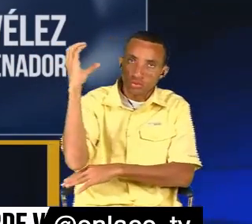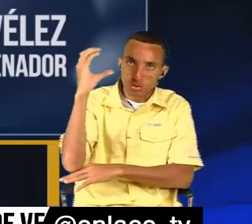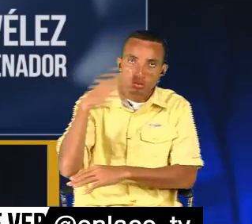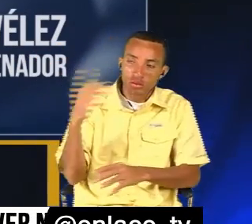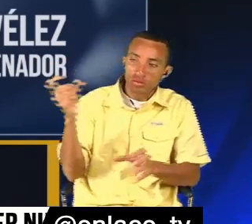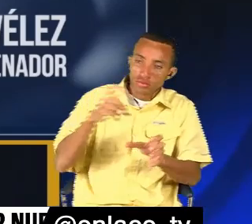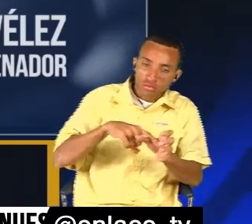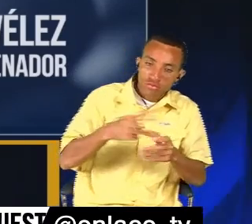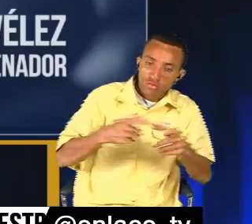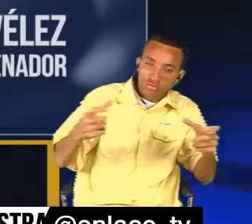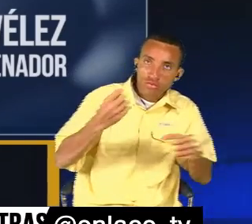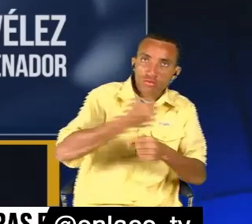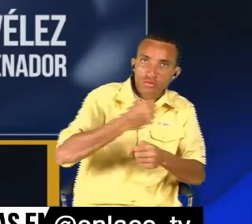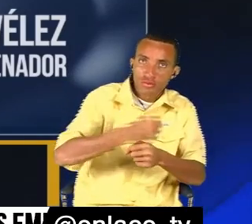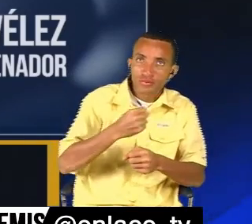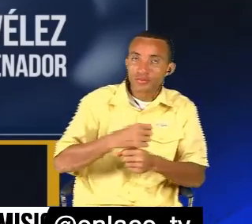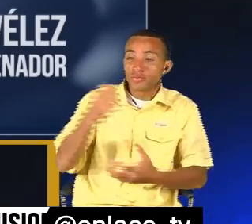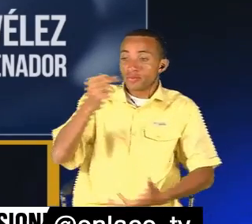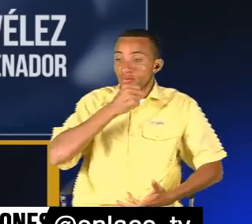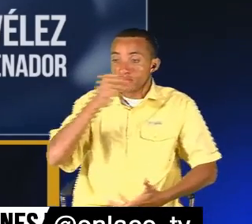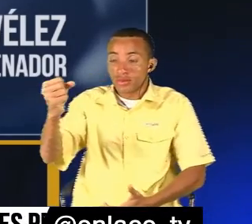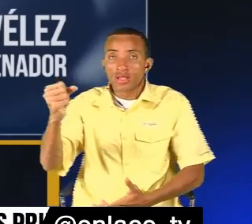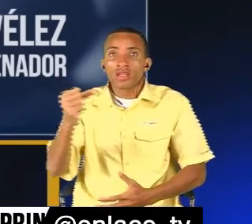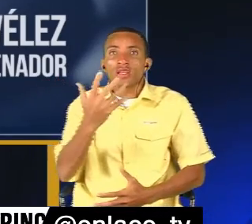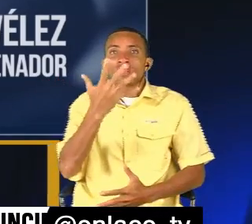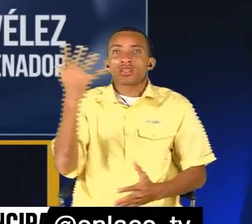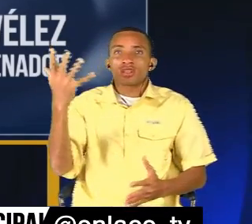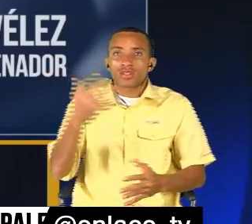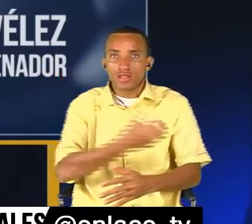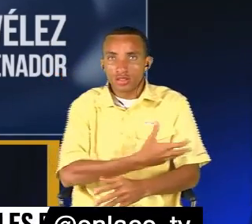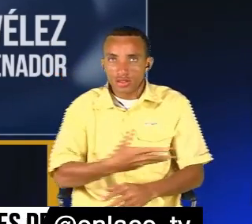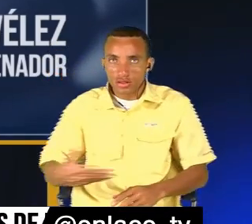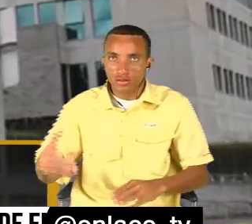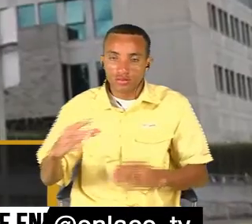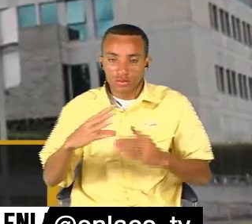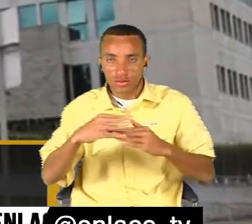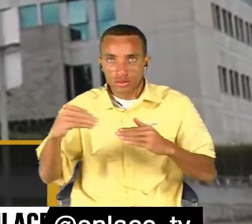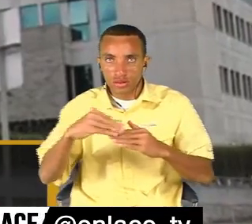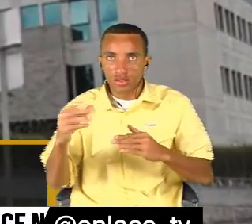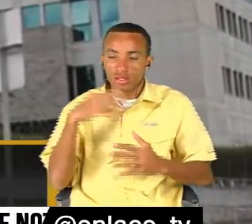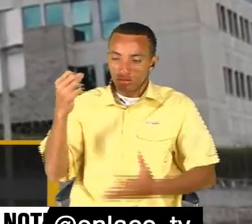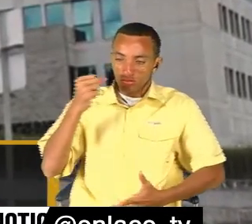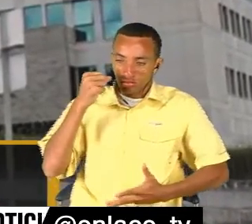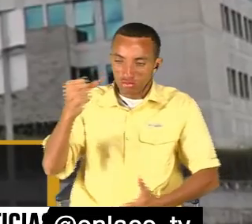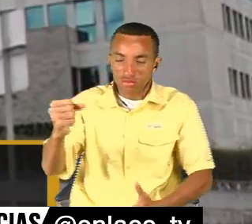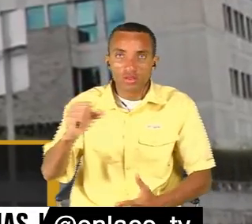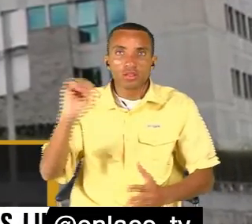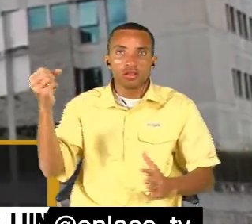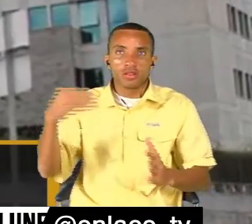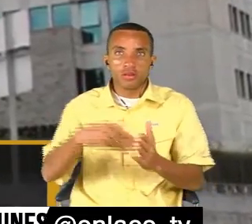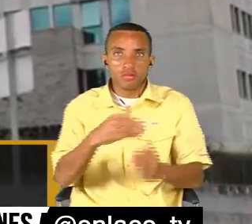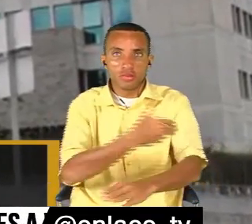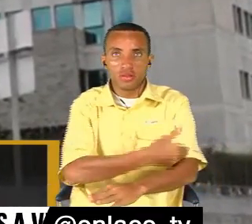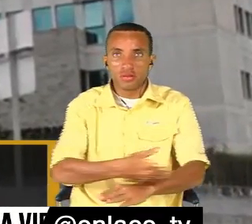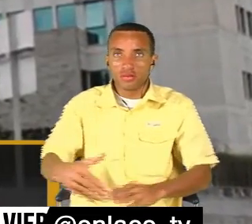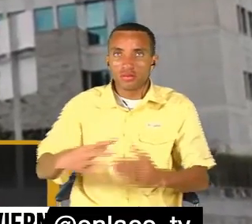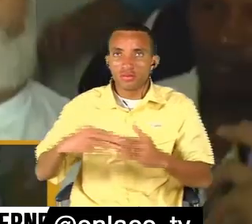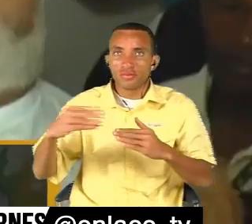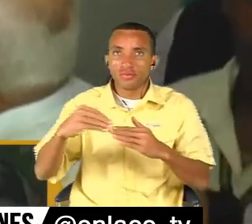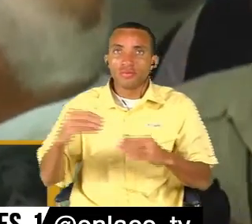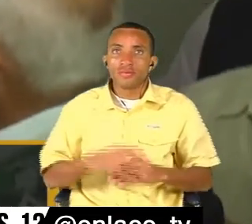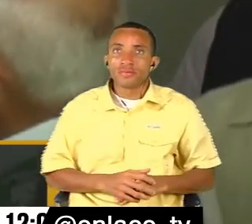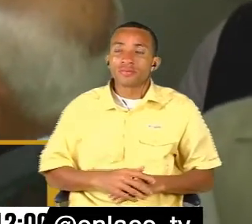pasara de invertir 500 millones de dólares al año a invertir más de 10 mil. Sobre la Fiscalía General de la Nación, el expresidente Uribe la calificó